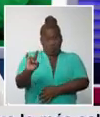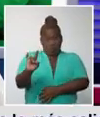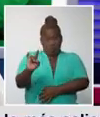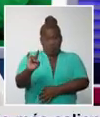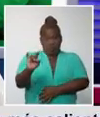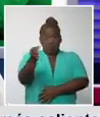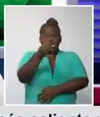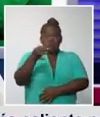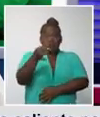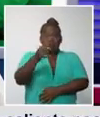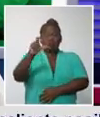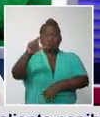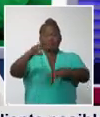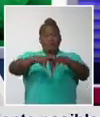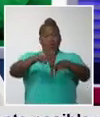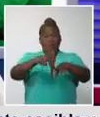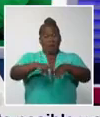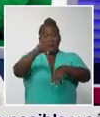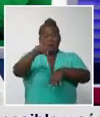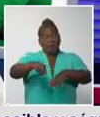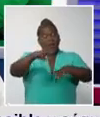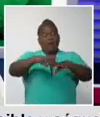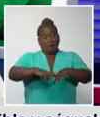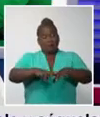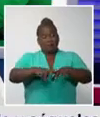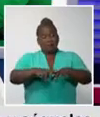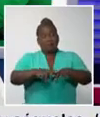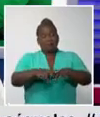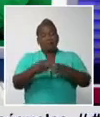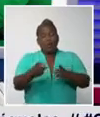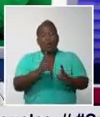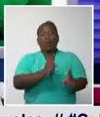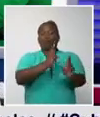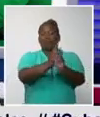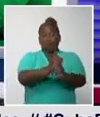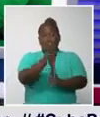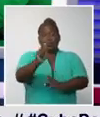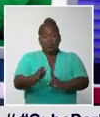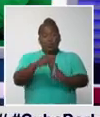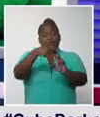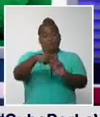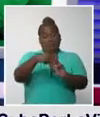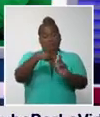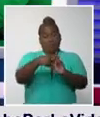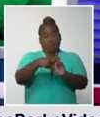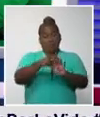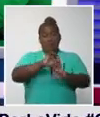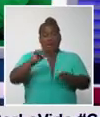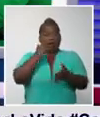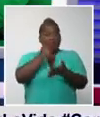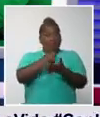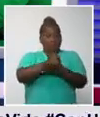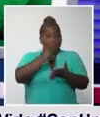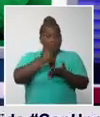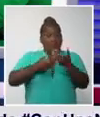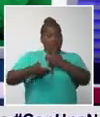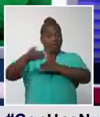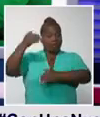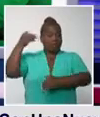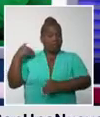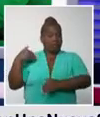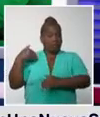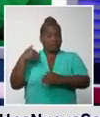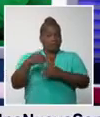Habana, aquí en la provincia de La Habana, contacto de un caso positivo ya diagnosticado previamente, y